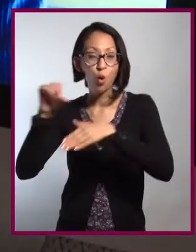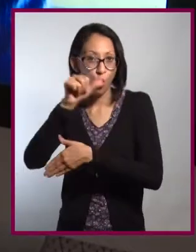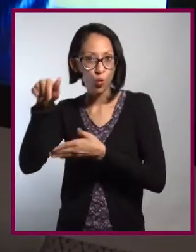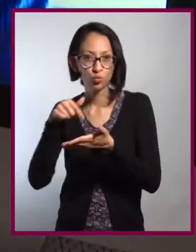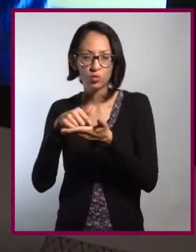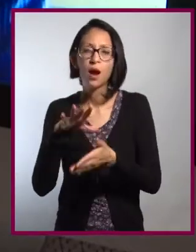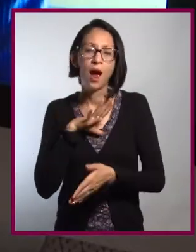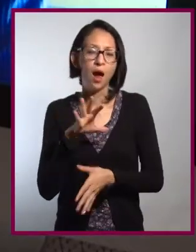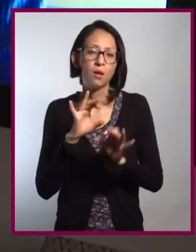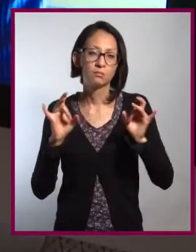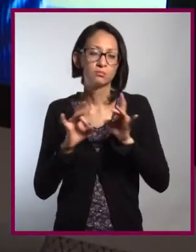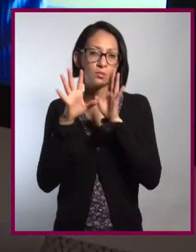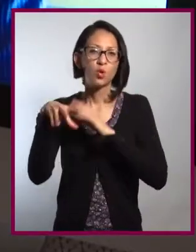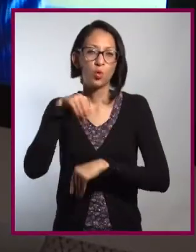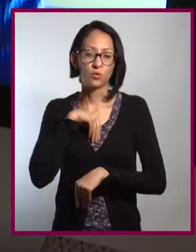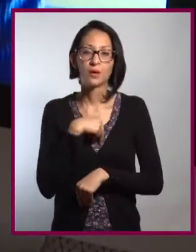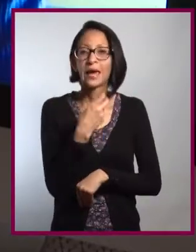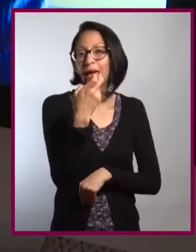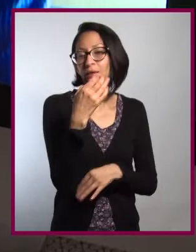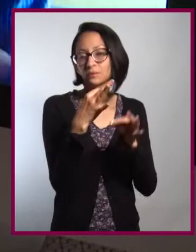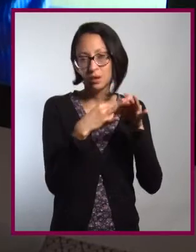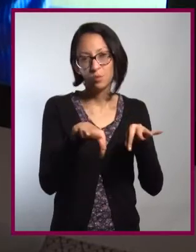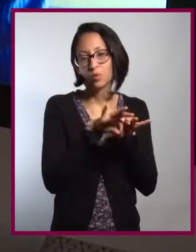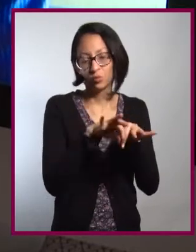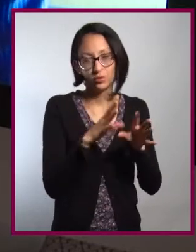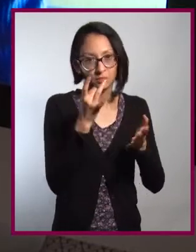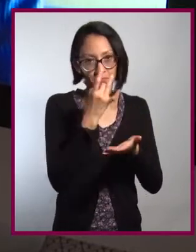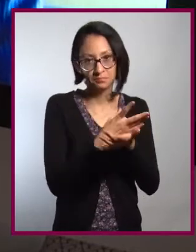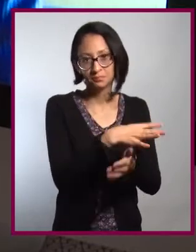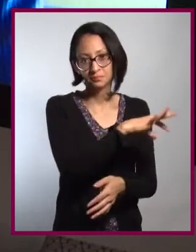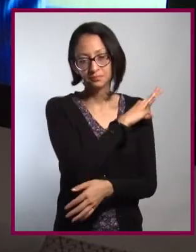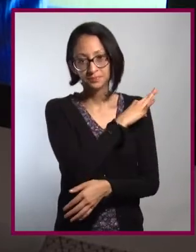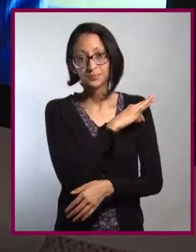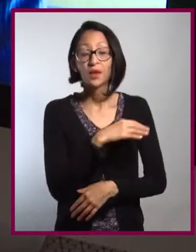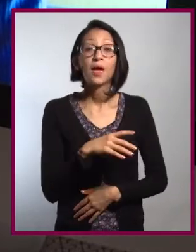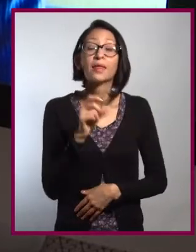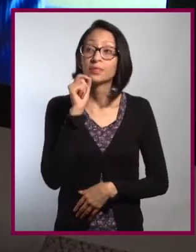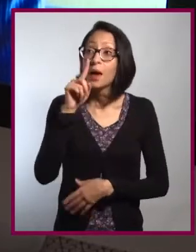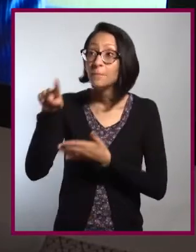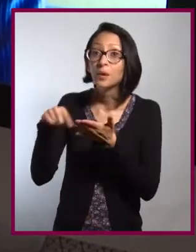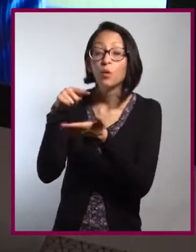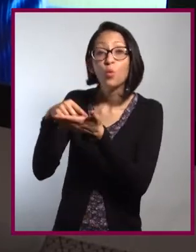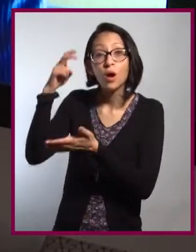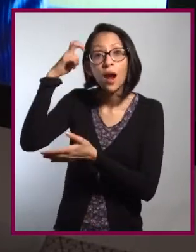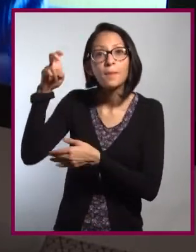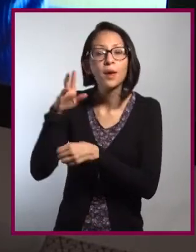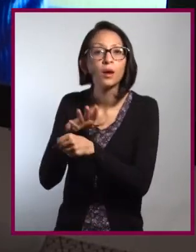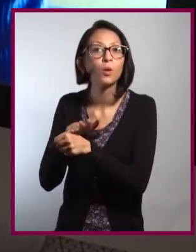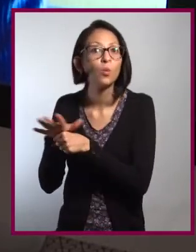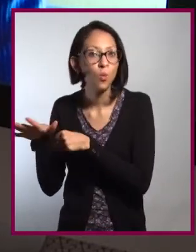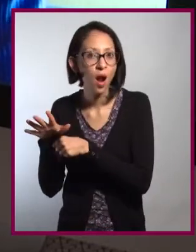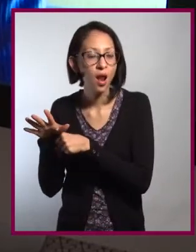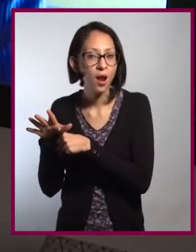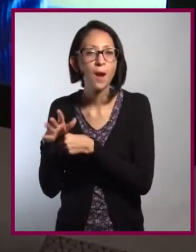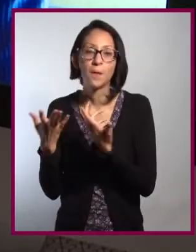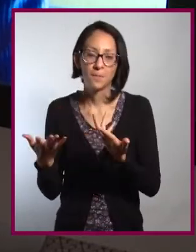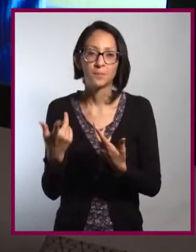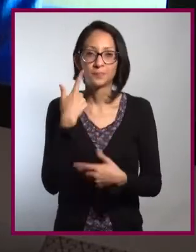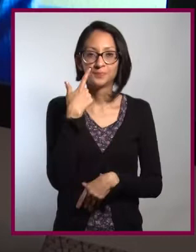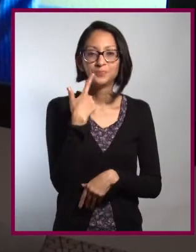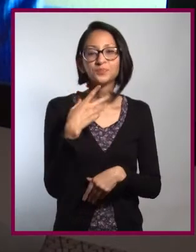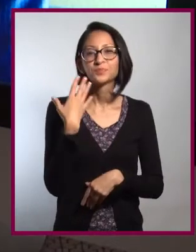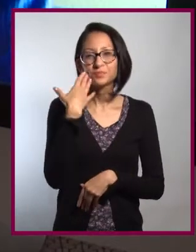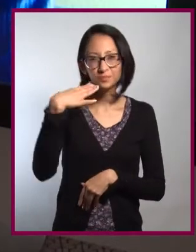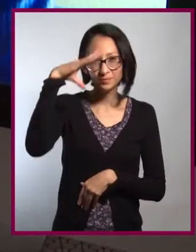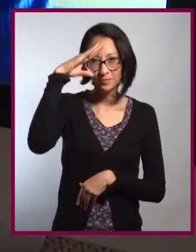mundo. Entonces, depende en primer lugar de eso. En segunda medida, del lugar al que viaja, porque ciertamente tomando el ejemplo de la fiebre amarilla.